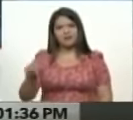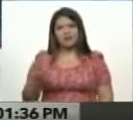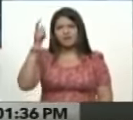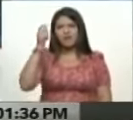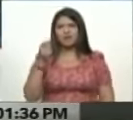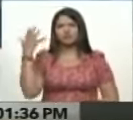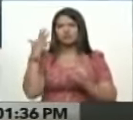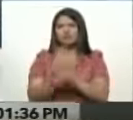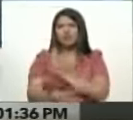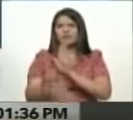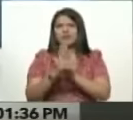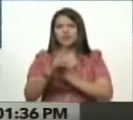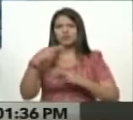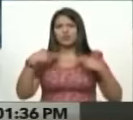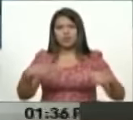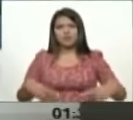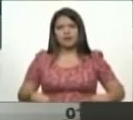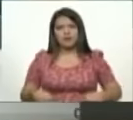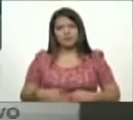derechos humanos.